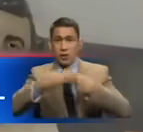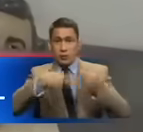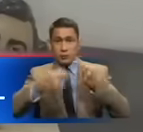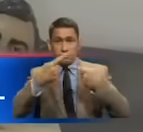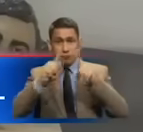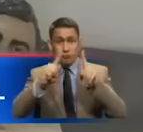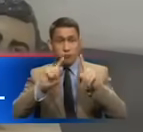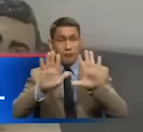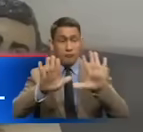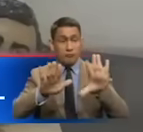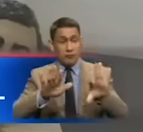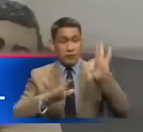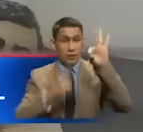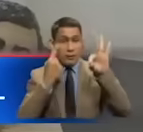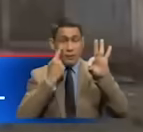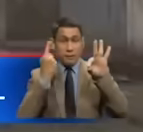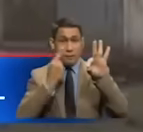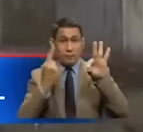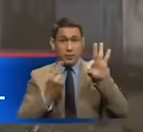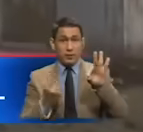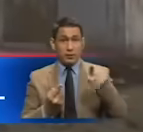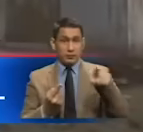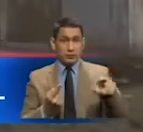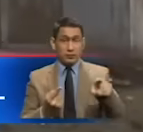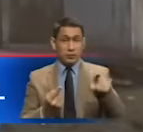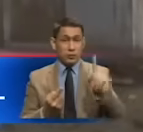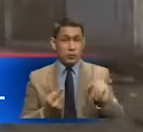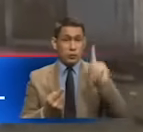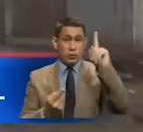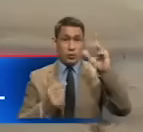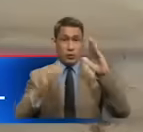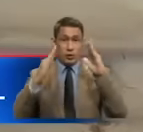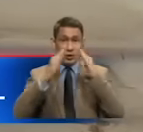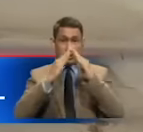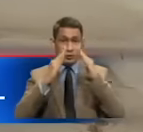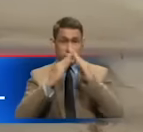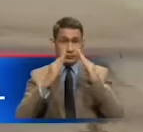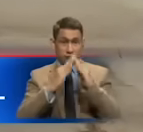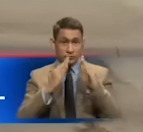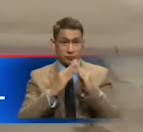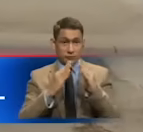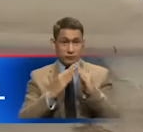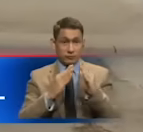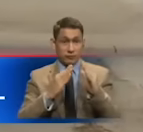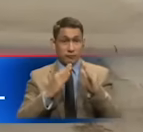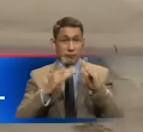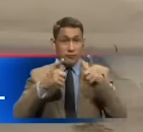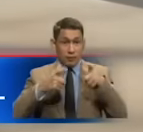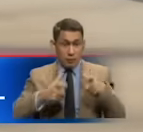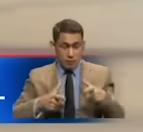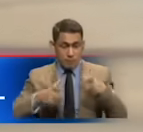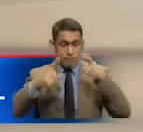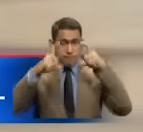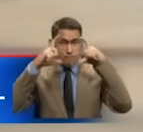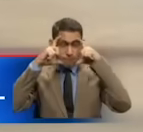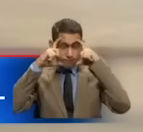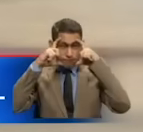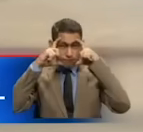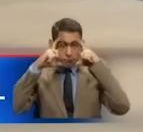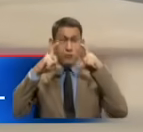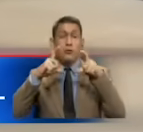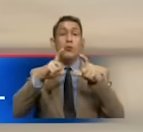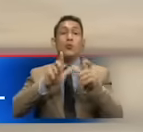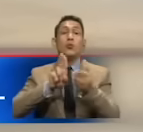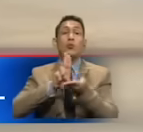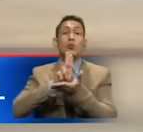las evidencias encontradas por los agentes en una de las casas allanadas figura una máscara del narcotraficante Pablo Escobar,